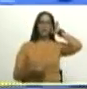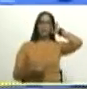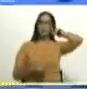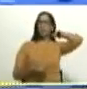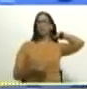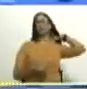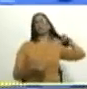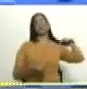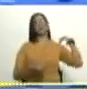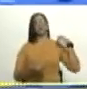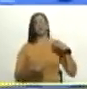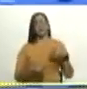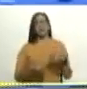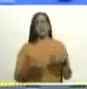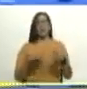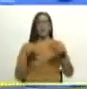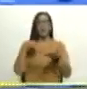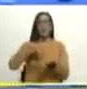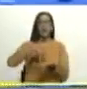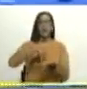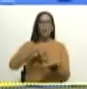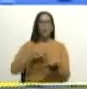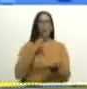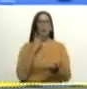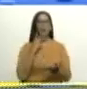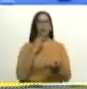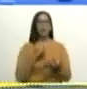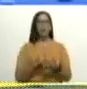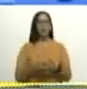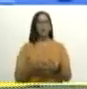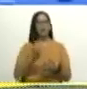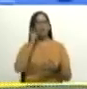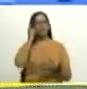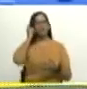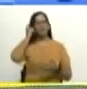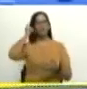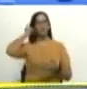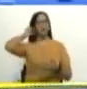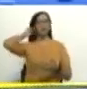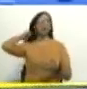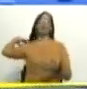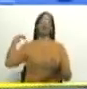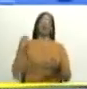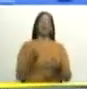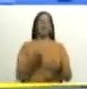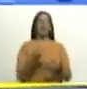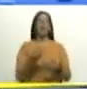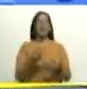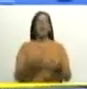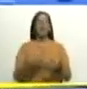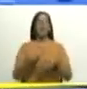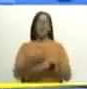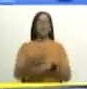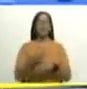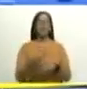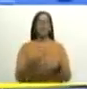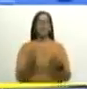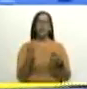la de Carabobo, por ejemplo. ¿Cuánta inversión hace falta en Carabobo? ¿Cuántos socios